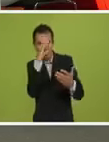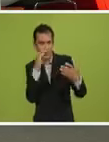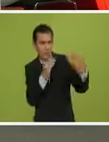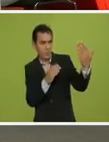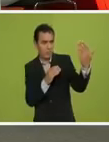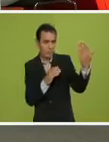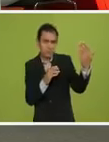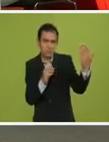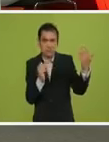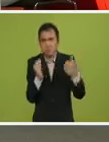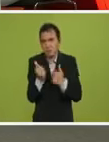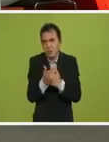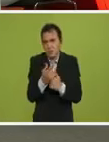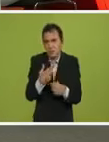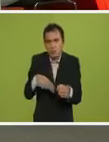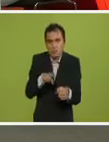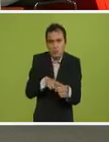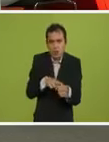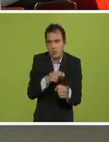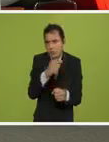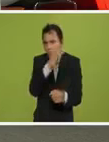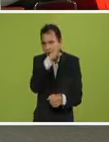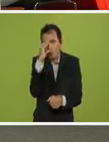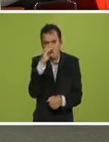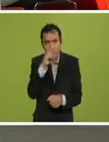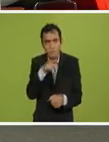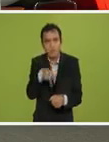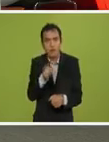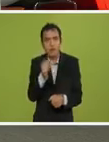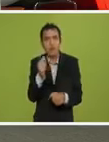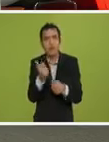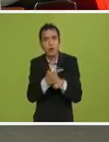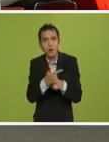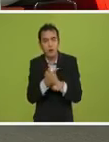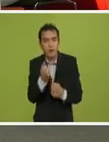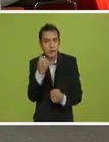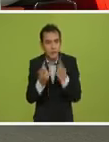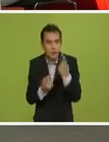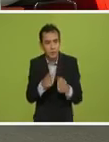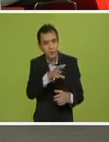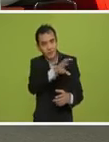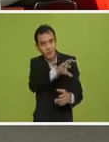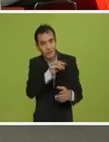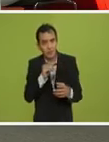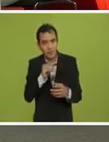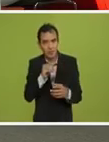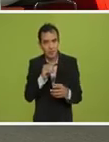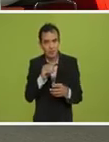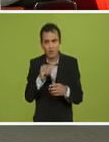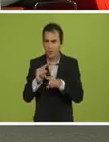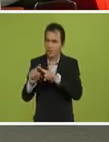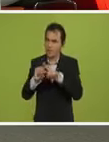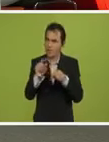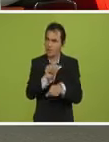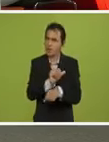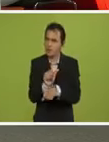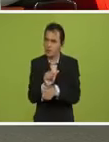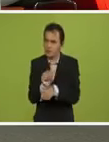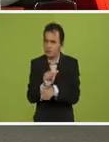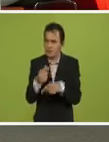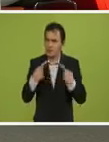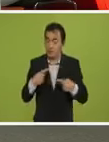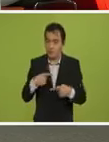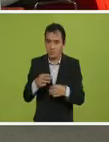pues es algo normal y de repente alguien la jala. Qué es lo que les ha pasado, por ejemplo, a artistas de Hollywood, ¿no? Que fueron casos